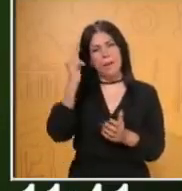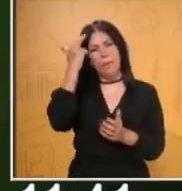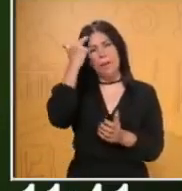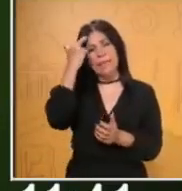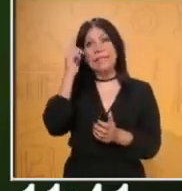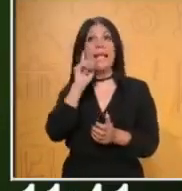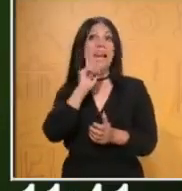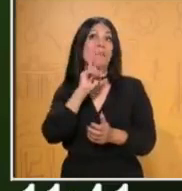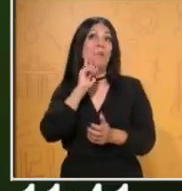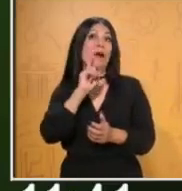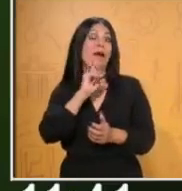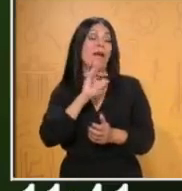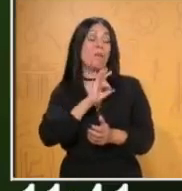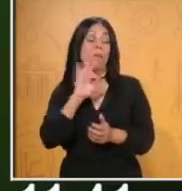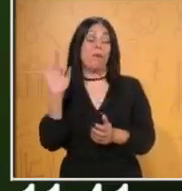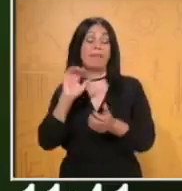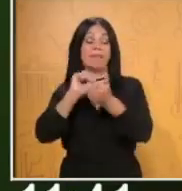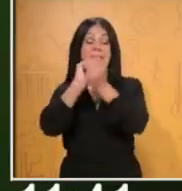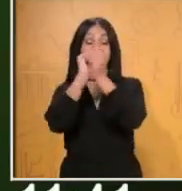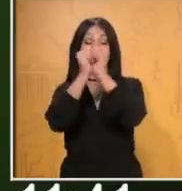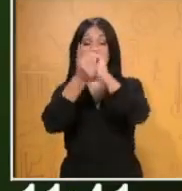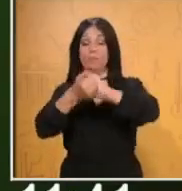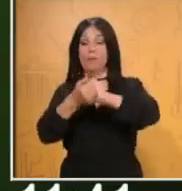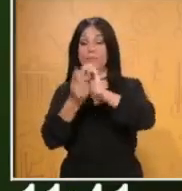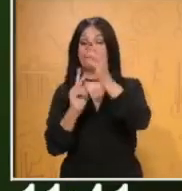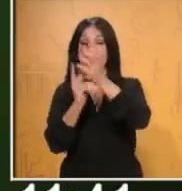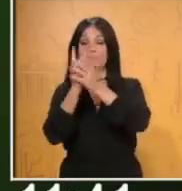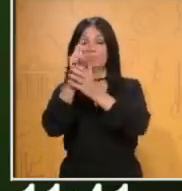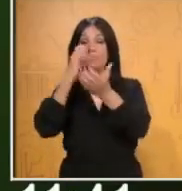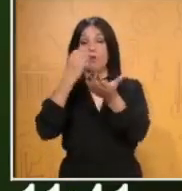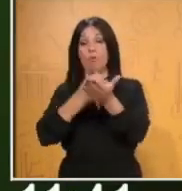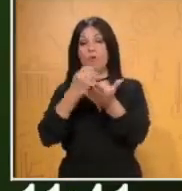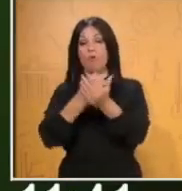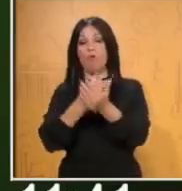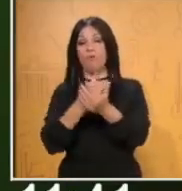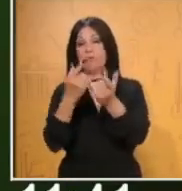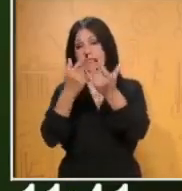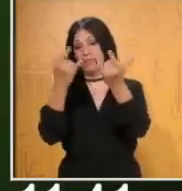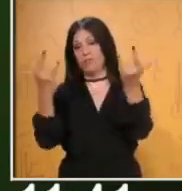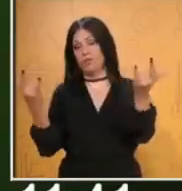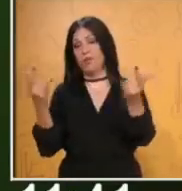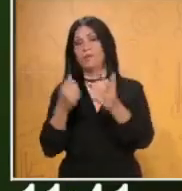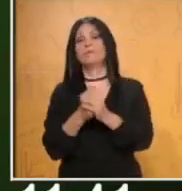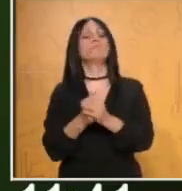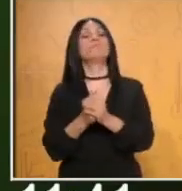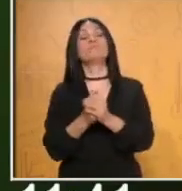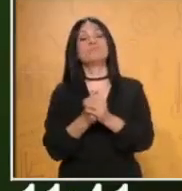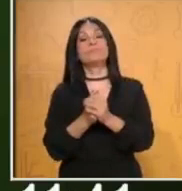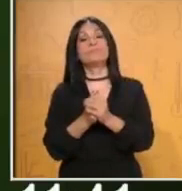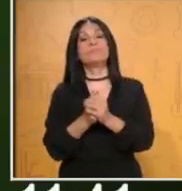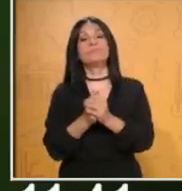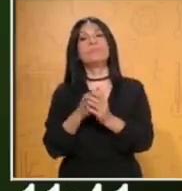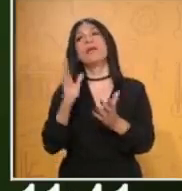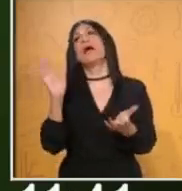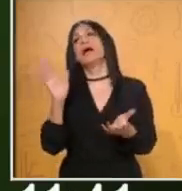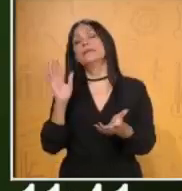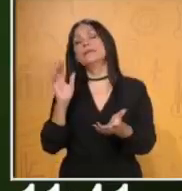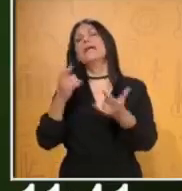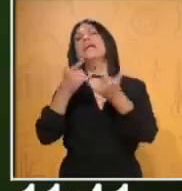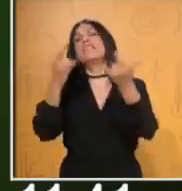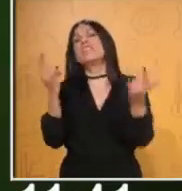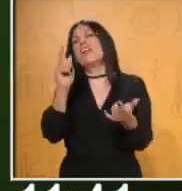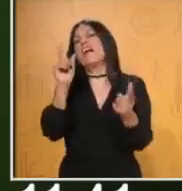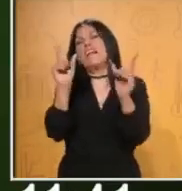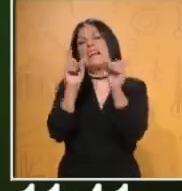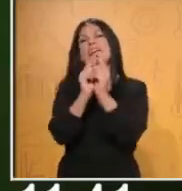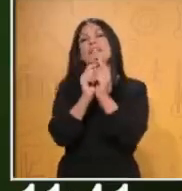paja en hilos de oro. ¿Cuál fue la trama de la historia? Una aldeana que miente para poder casarse con un